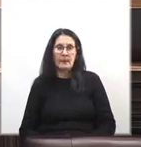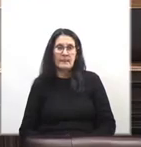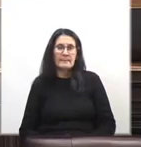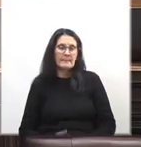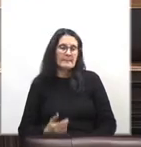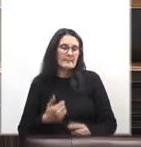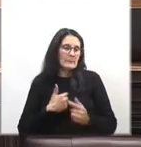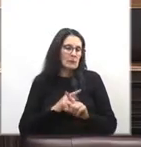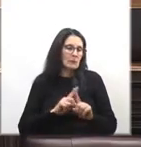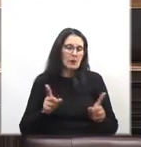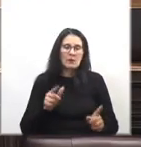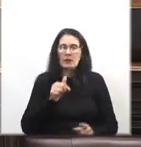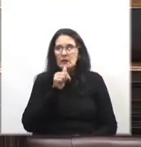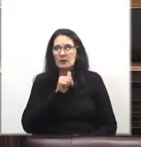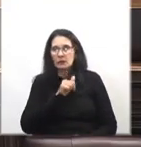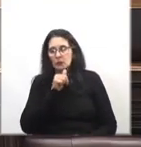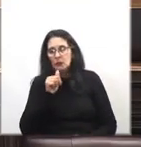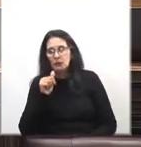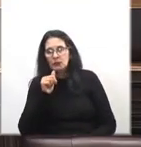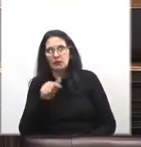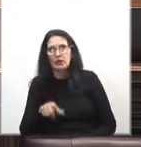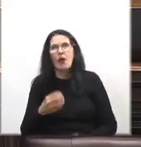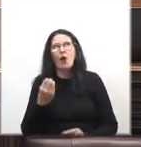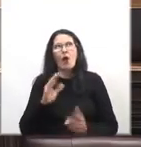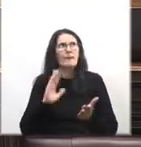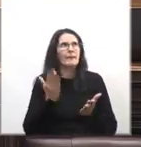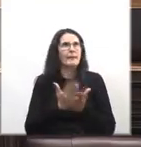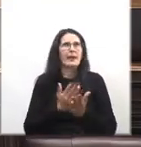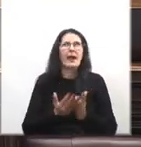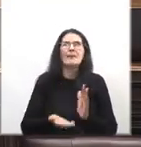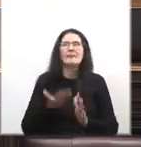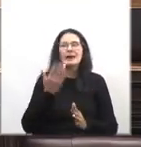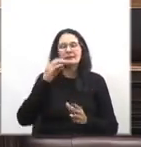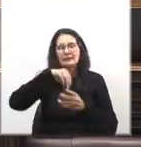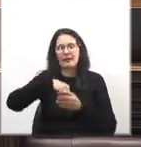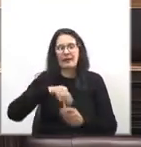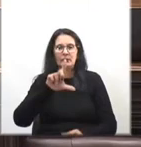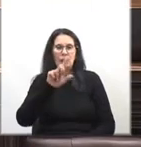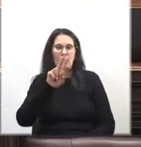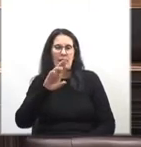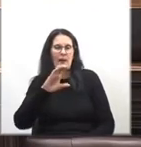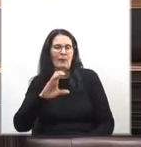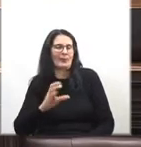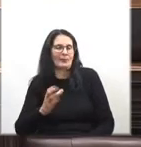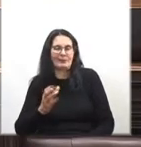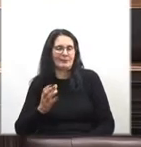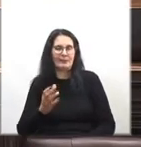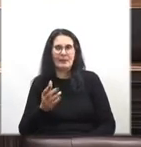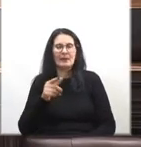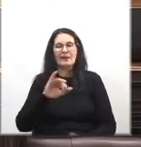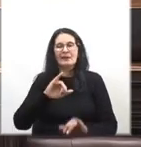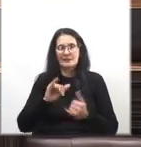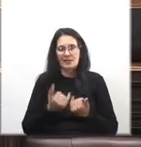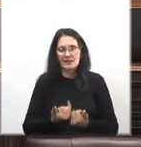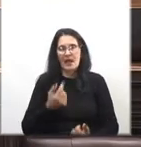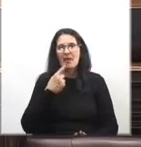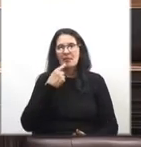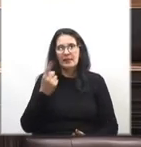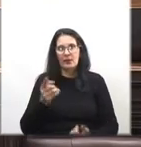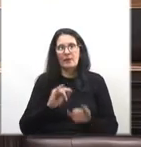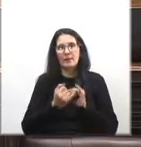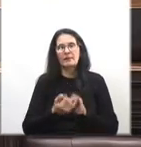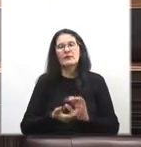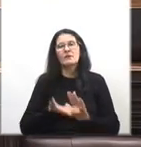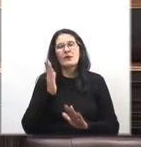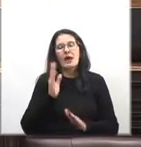No lo vamos a resolver con los agravamientos de penas que vinieron en la LUC, que ya el comisionado parlamentario nos advertía que iban a